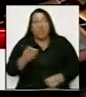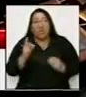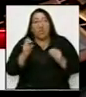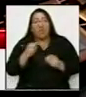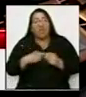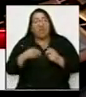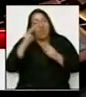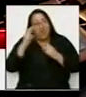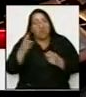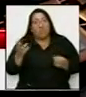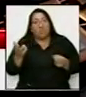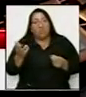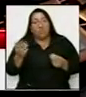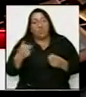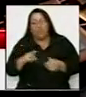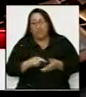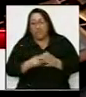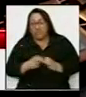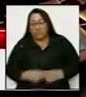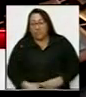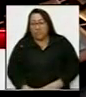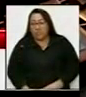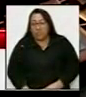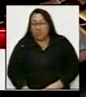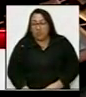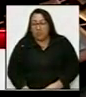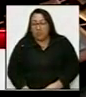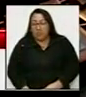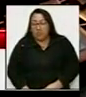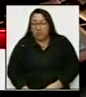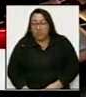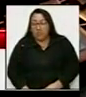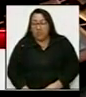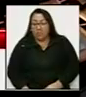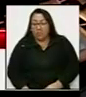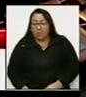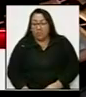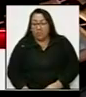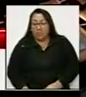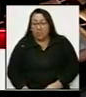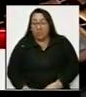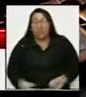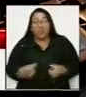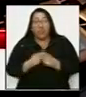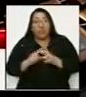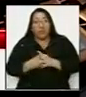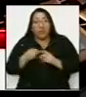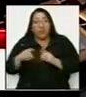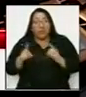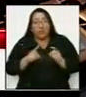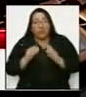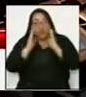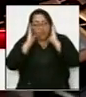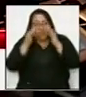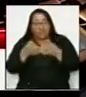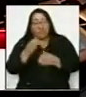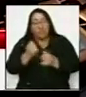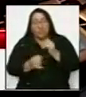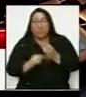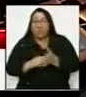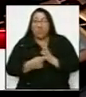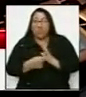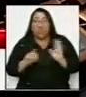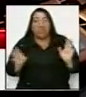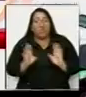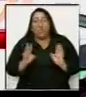por respeto... ¿no? Por respeto a los colegas que están desde el inicio de este debate, centrarse en el último punto, o de